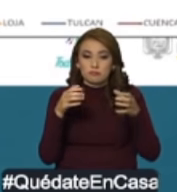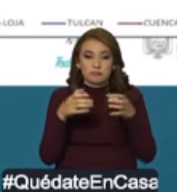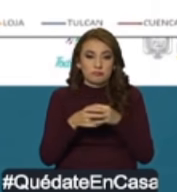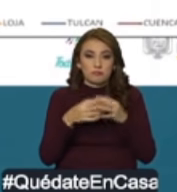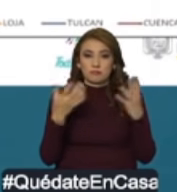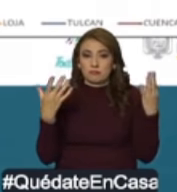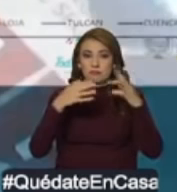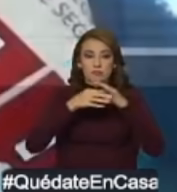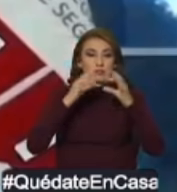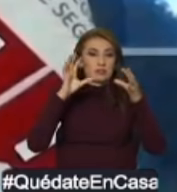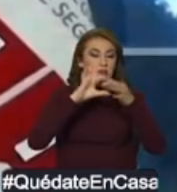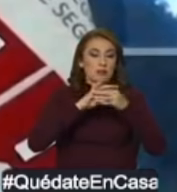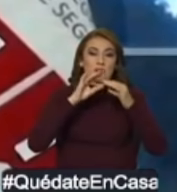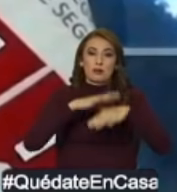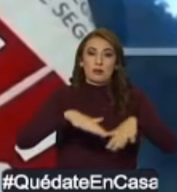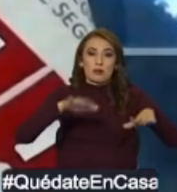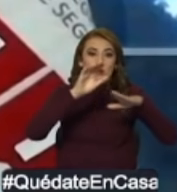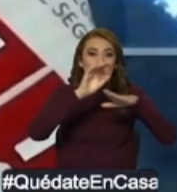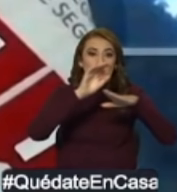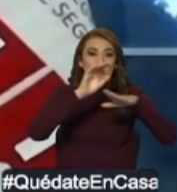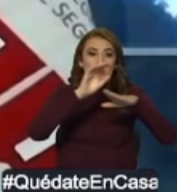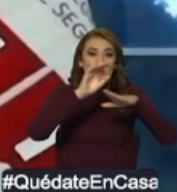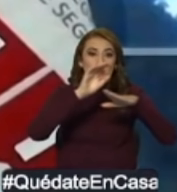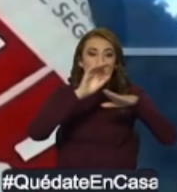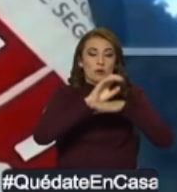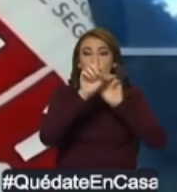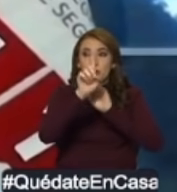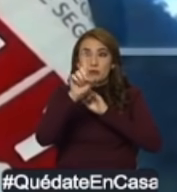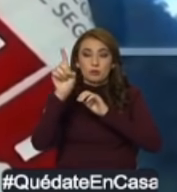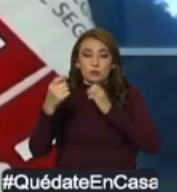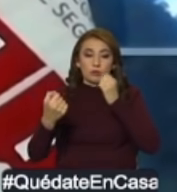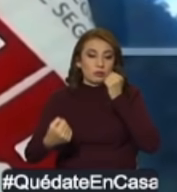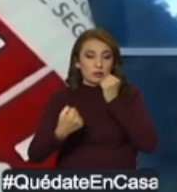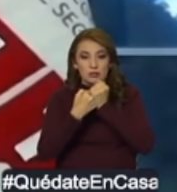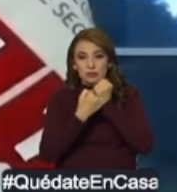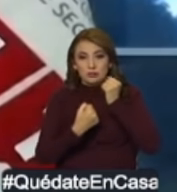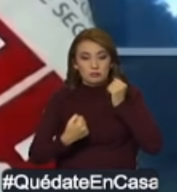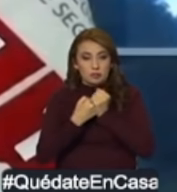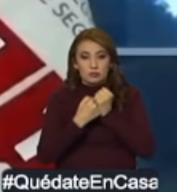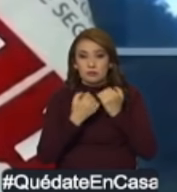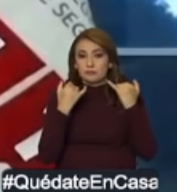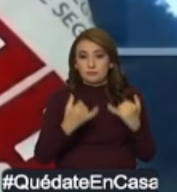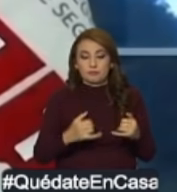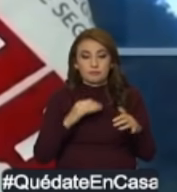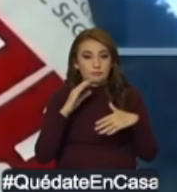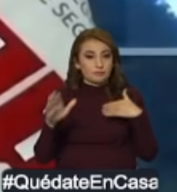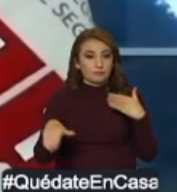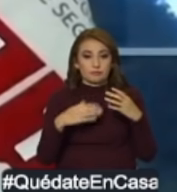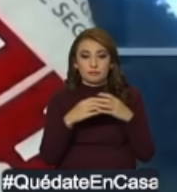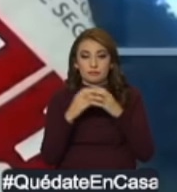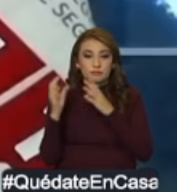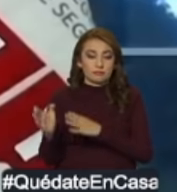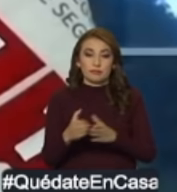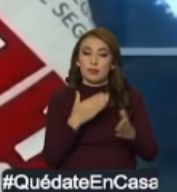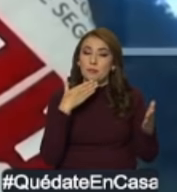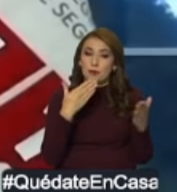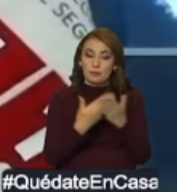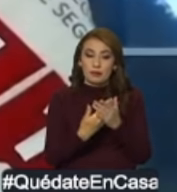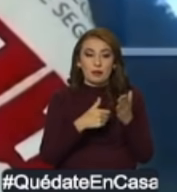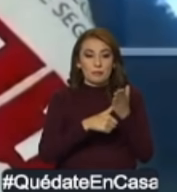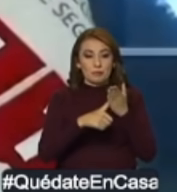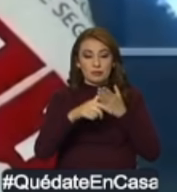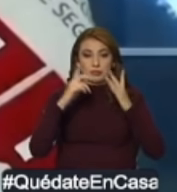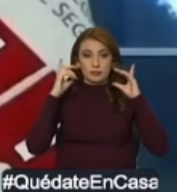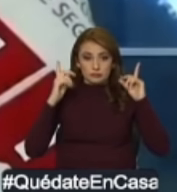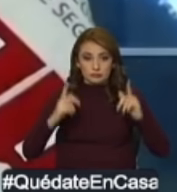articulaciones realizadas por el 911 a nivel nacional con el apoyo, en este caso, de todas las redes de salud a quienes agradecemos, Ministerio de Salud